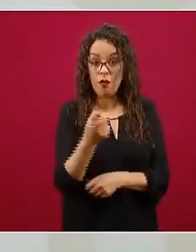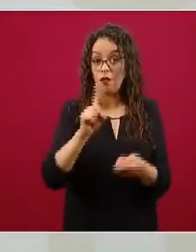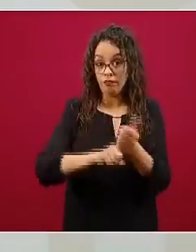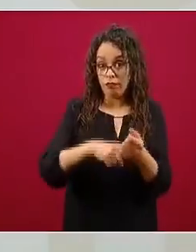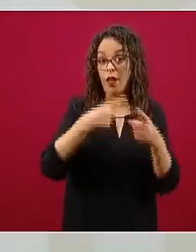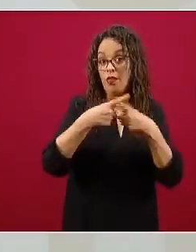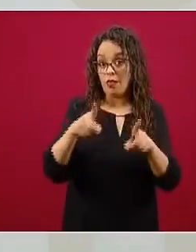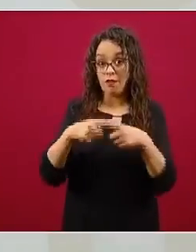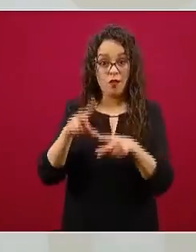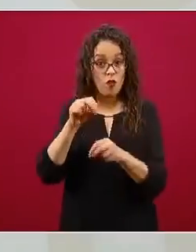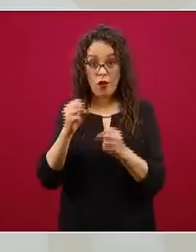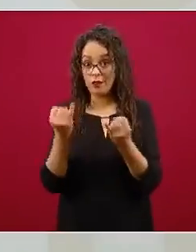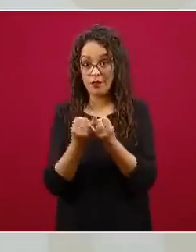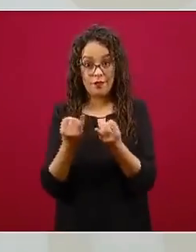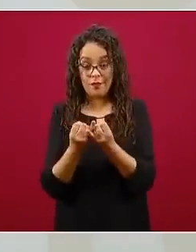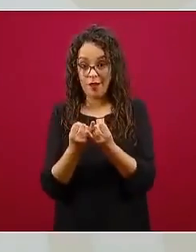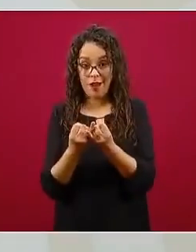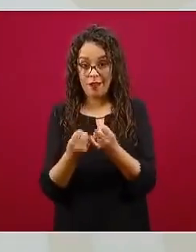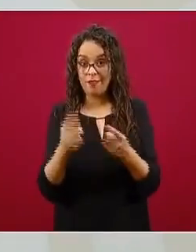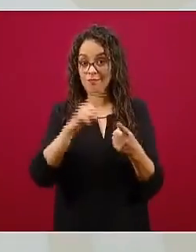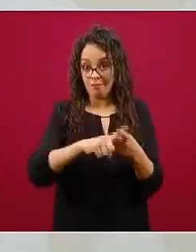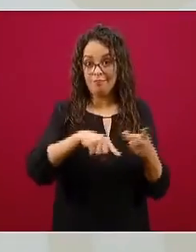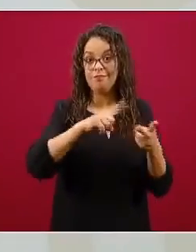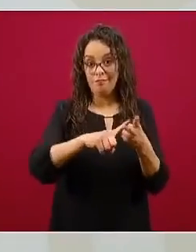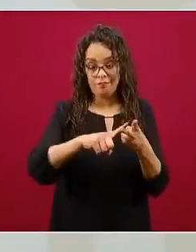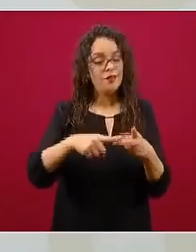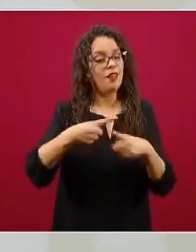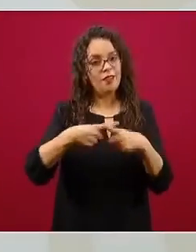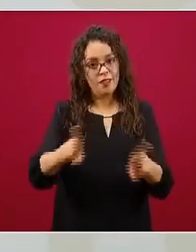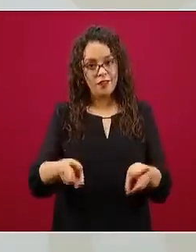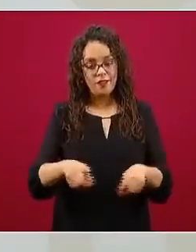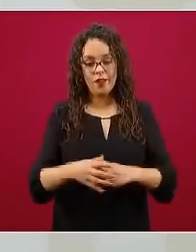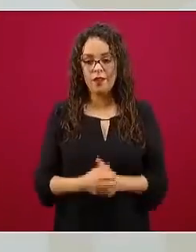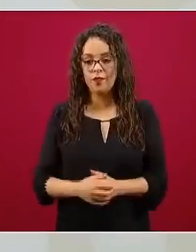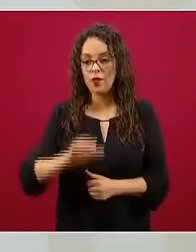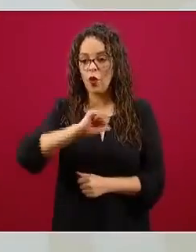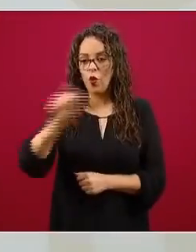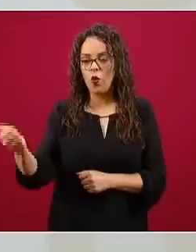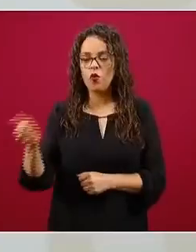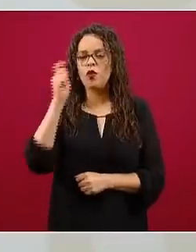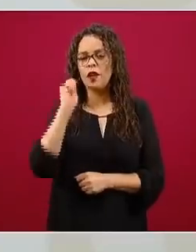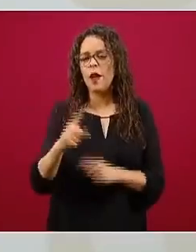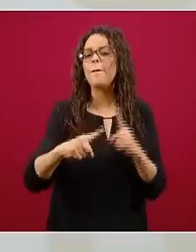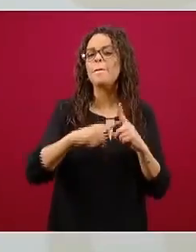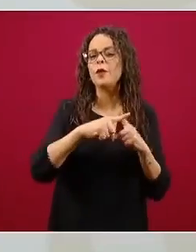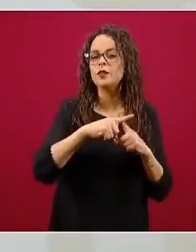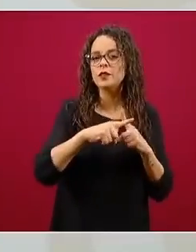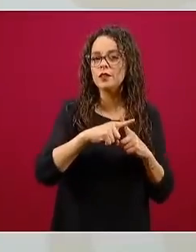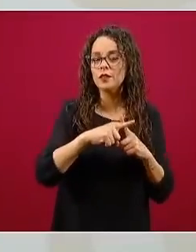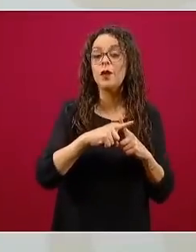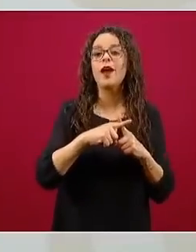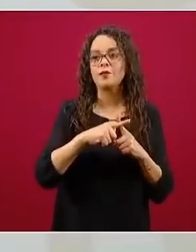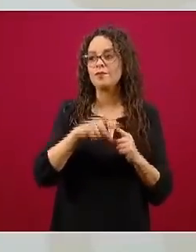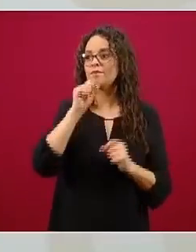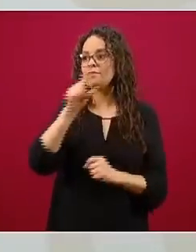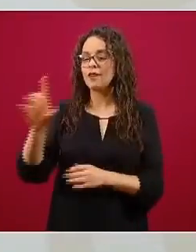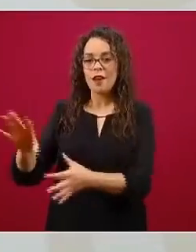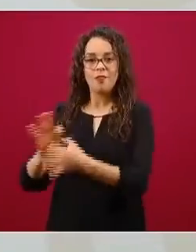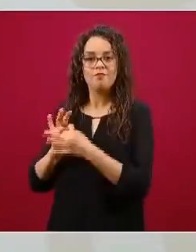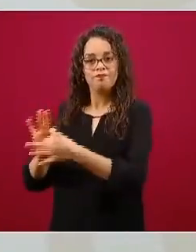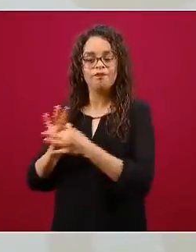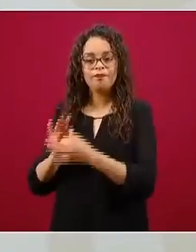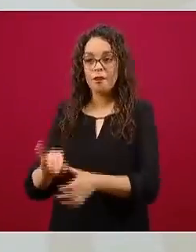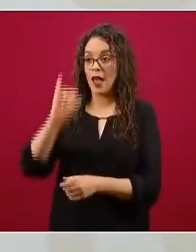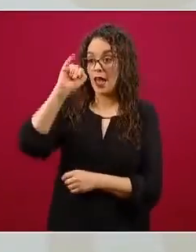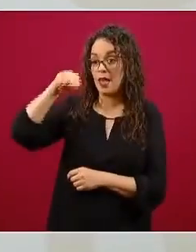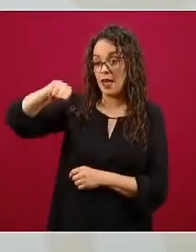diferencia. Pero además, otro elemento positivo es que hemos involucrado al INEGI. El INEGI, desde luego, es la